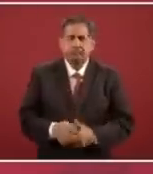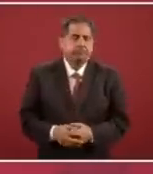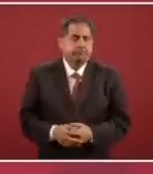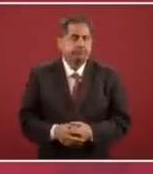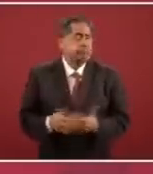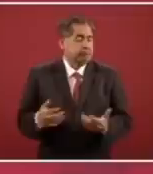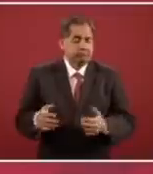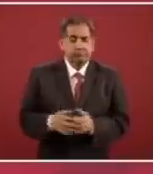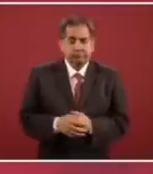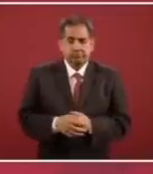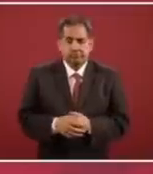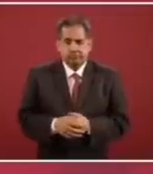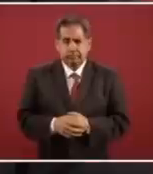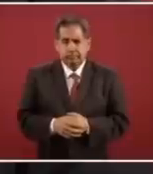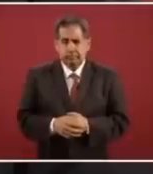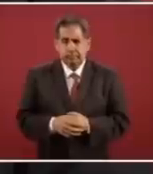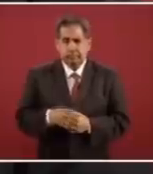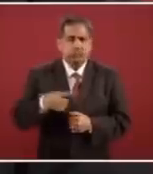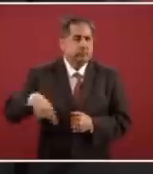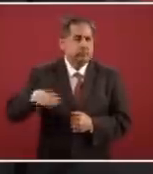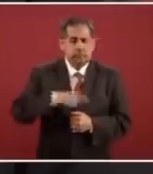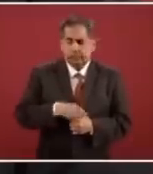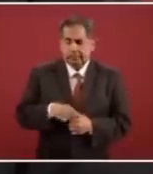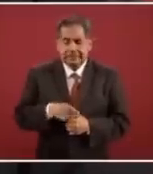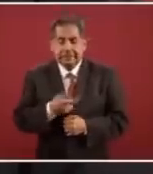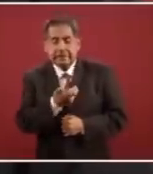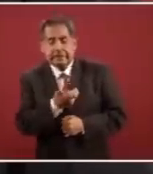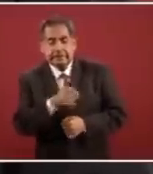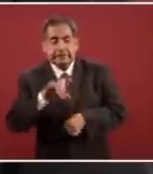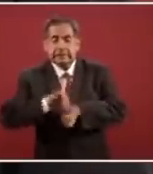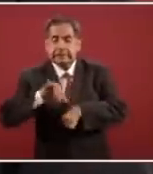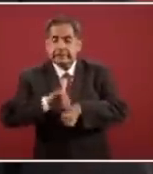Que resistan los servidores públicos la tentación,